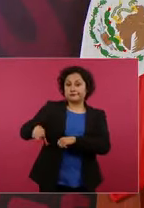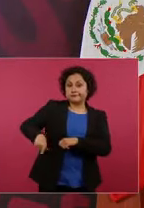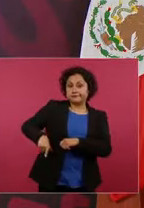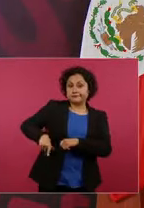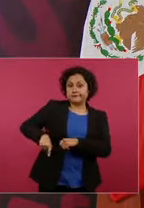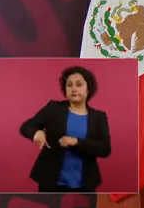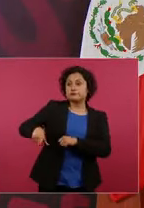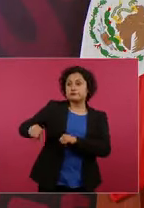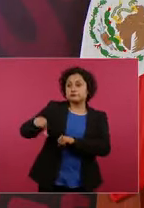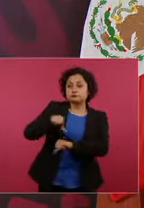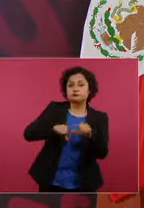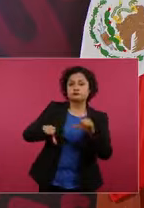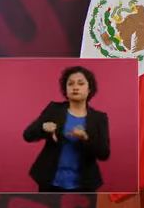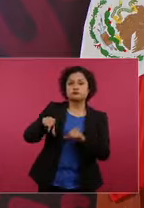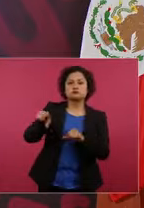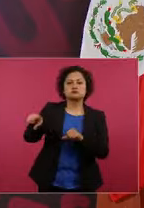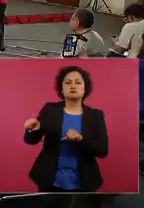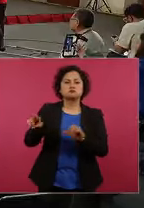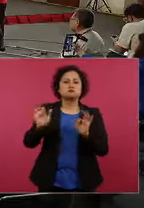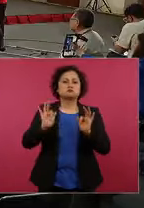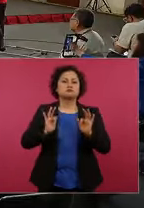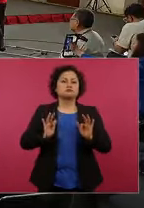no va a tener problema.